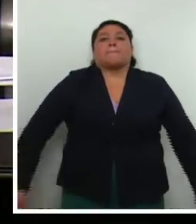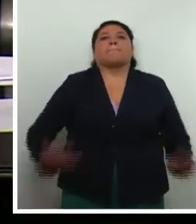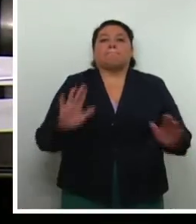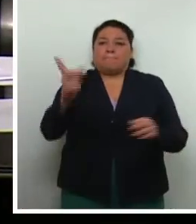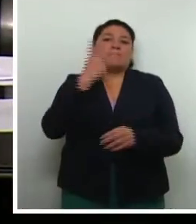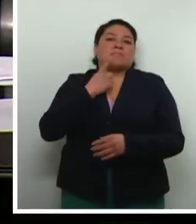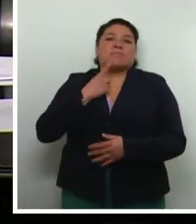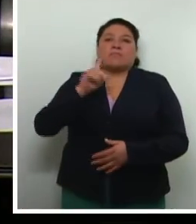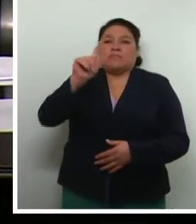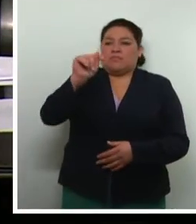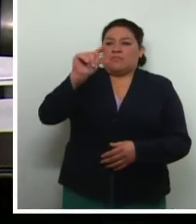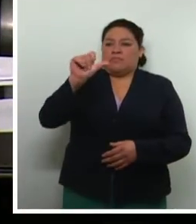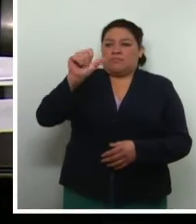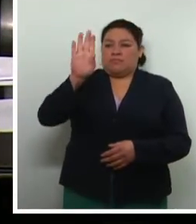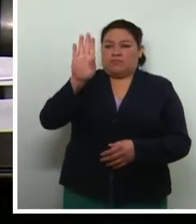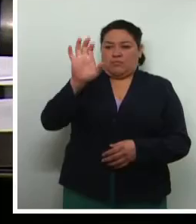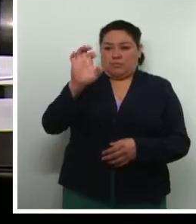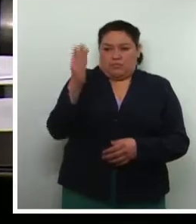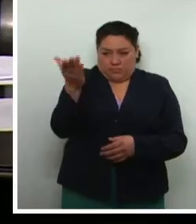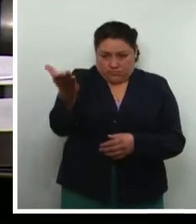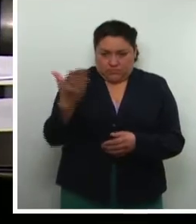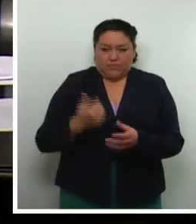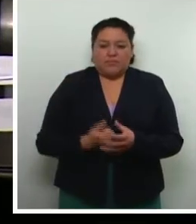Mauricio Tabe, por favor.